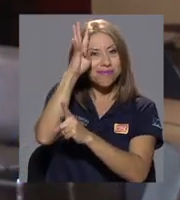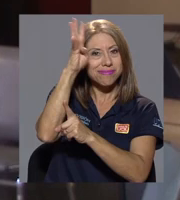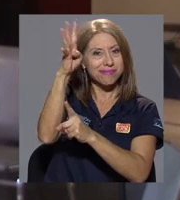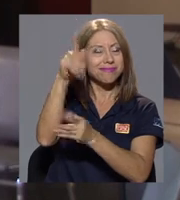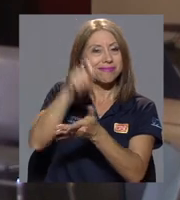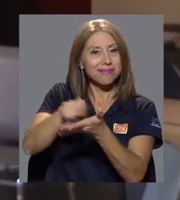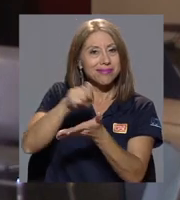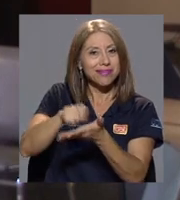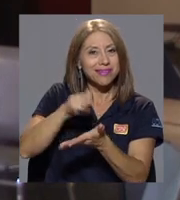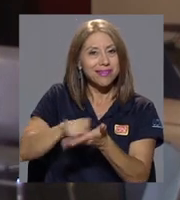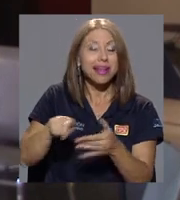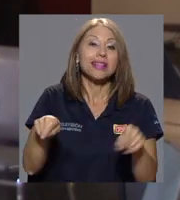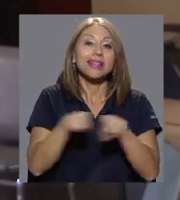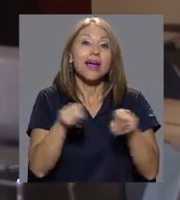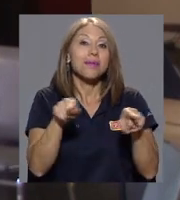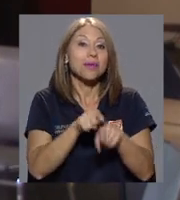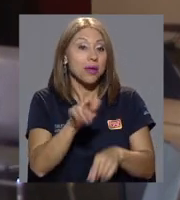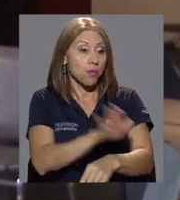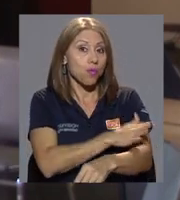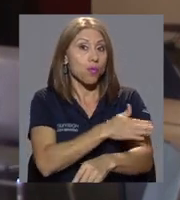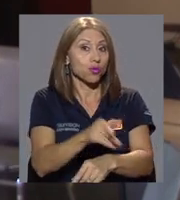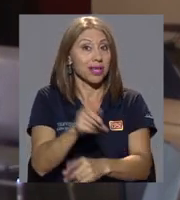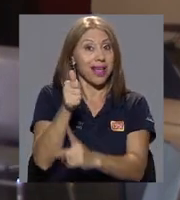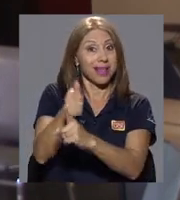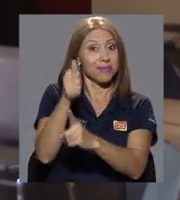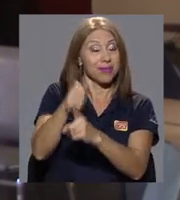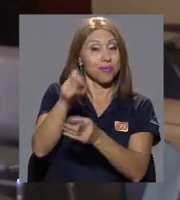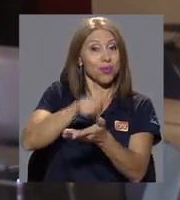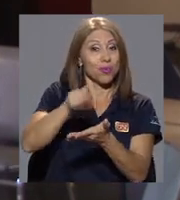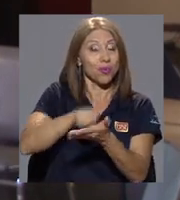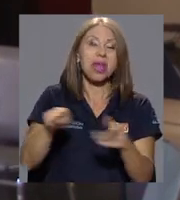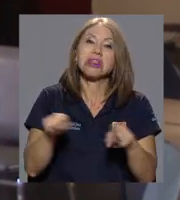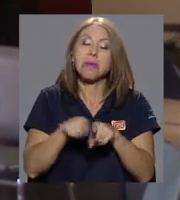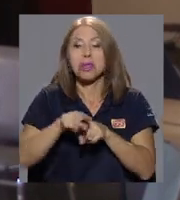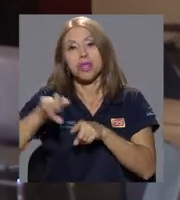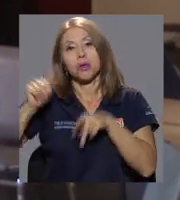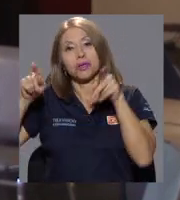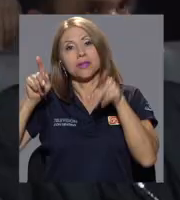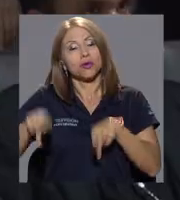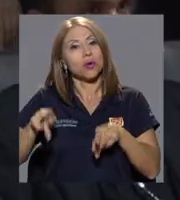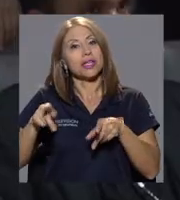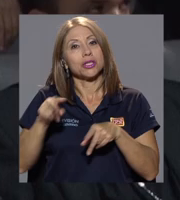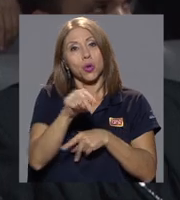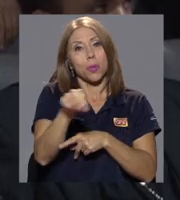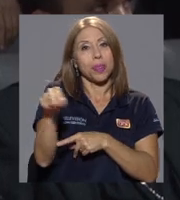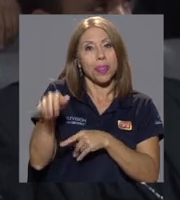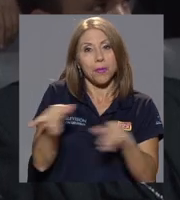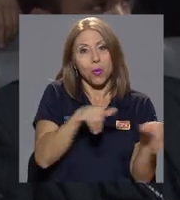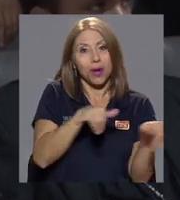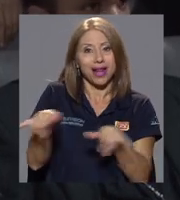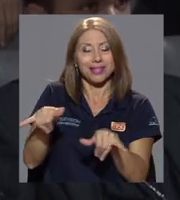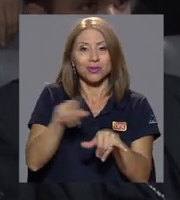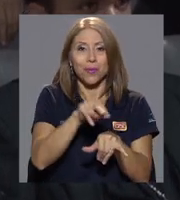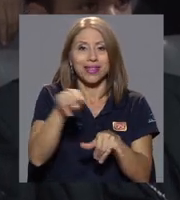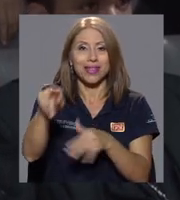autoría, también música de su propia autoría, como de contemporáneos, compañeros de él de la Escuela de Artes